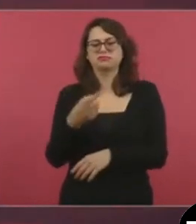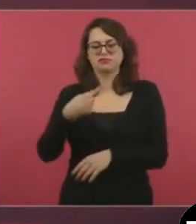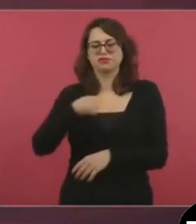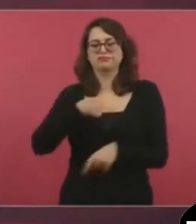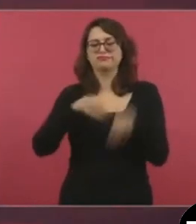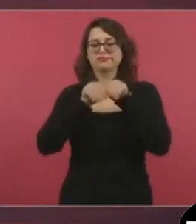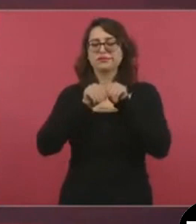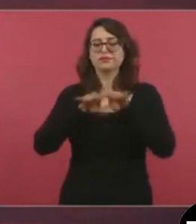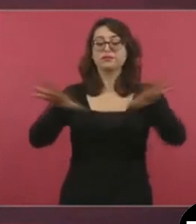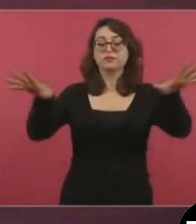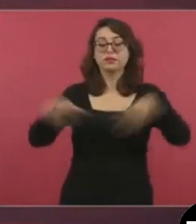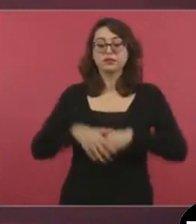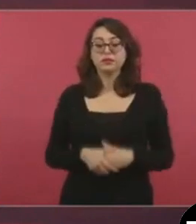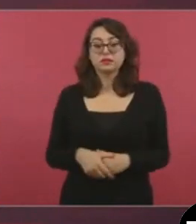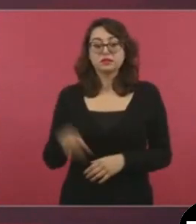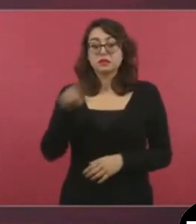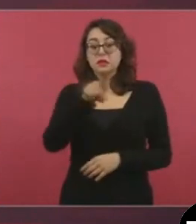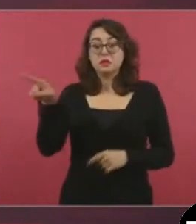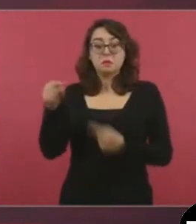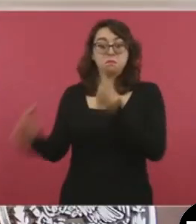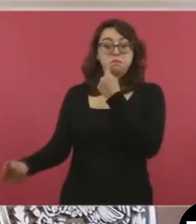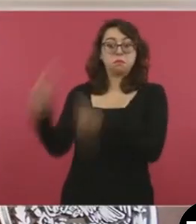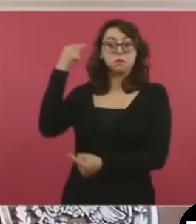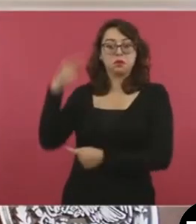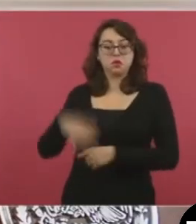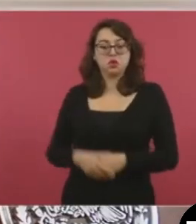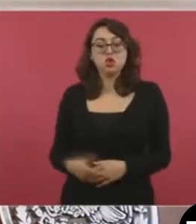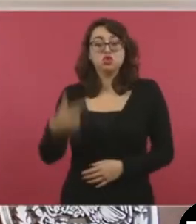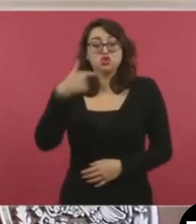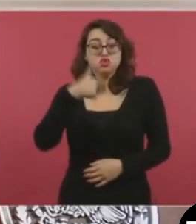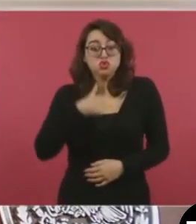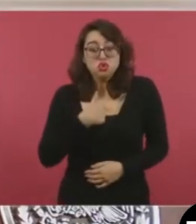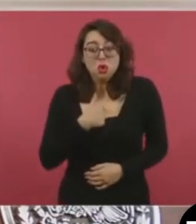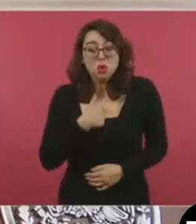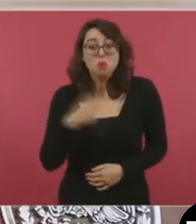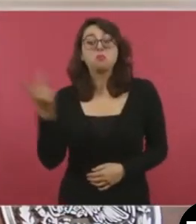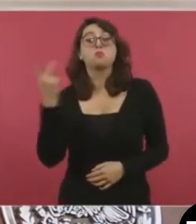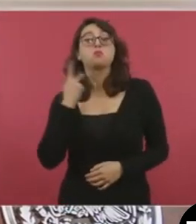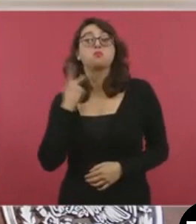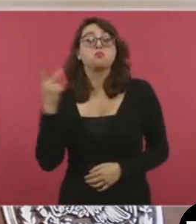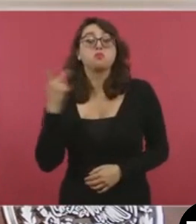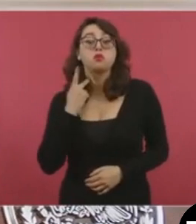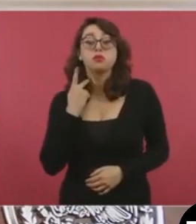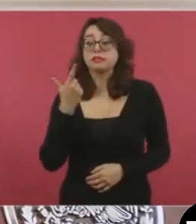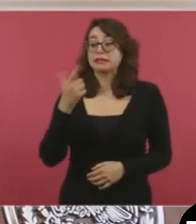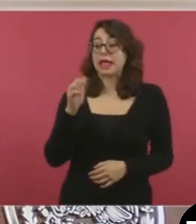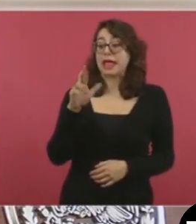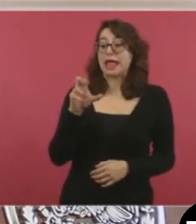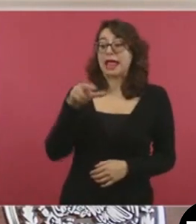porque me acusan de violencia política de género, violencia